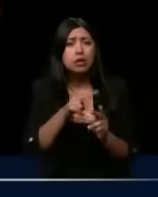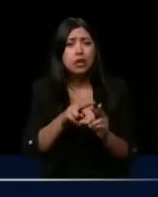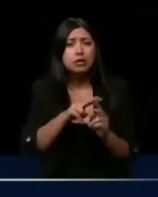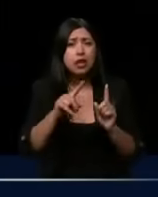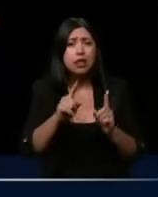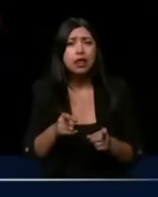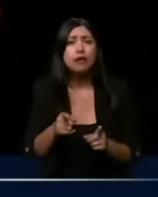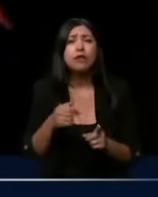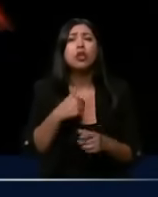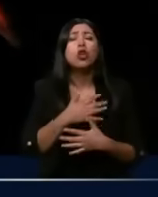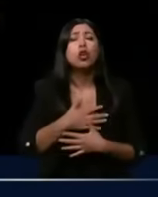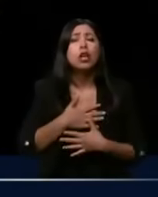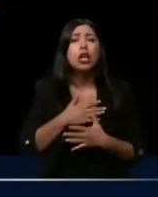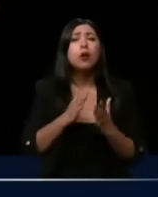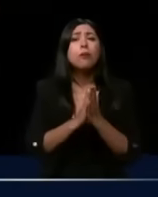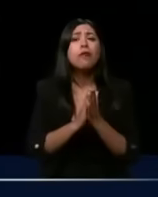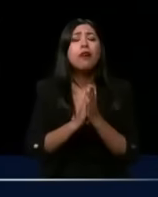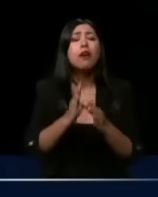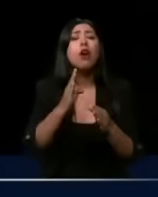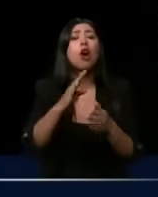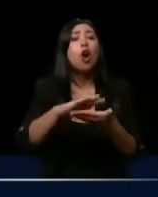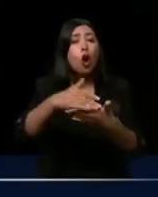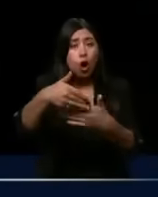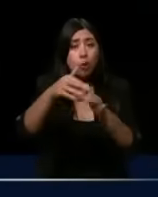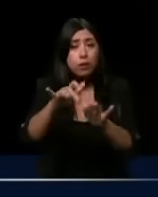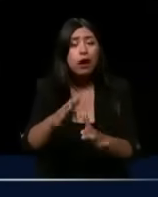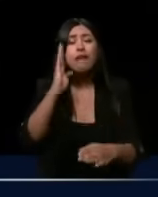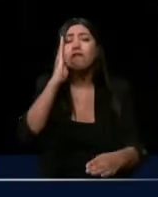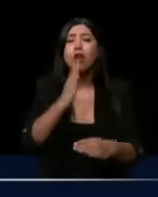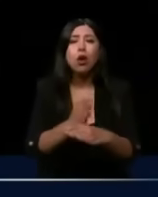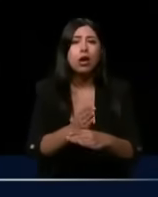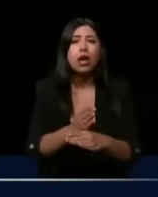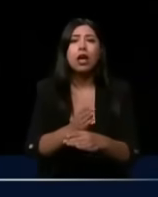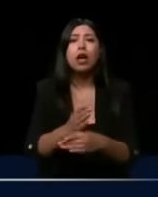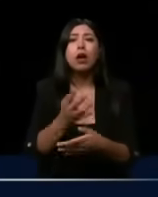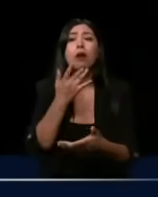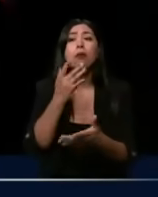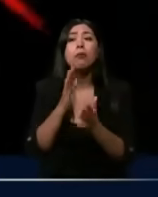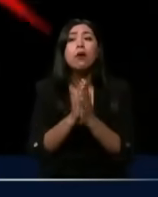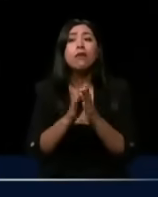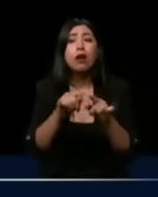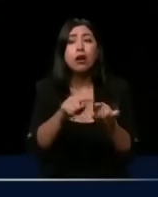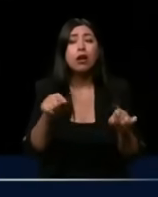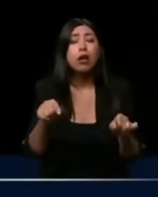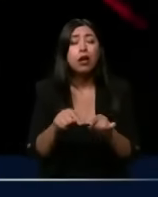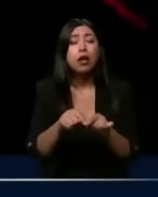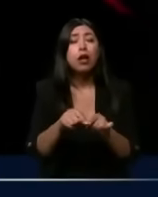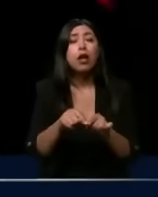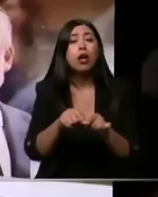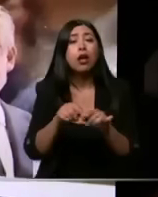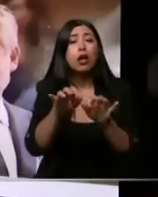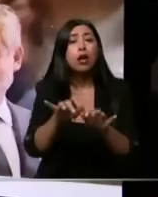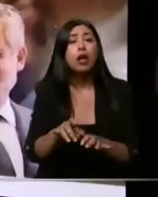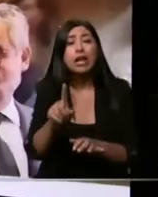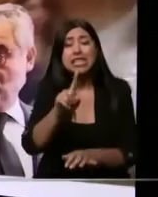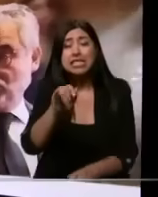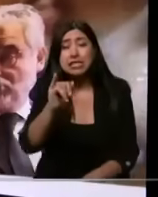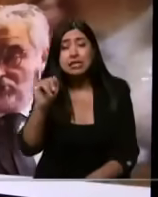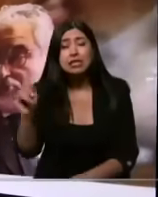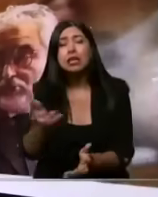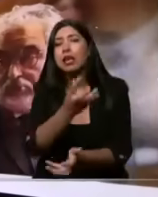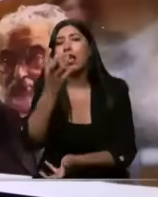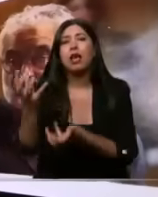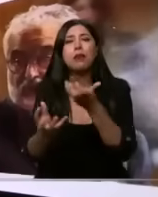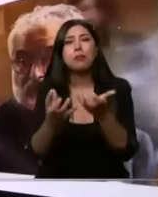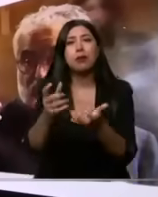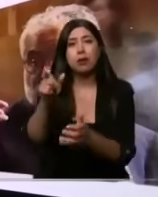hacerlo. Quiero que, bueno, si me puede bloquear los computadores y me puede quemar una oficina de impuestos. Quiero lo más. En una grabación de